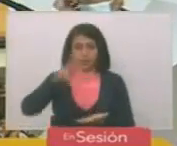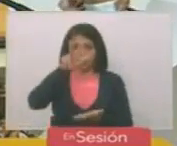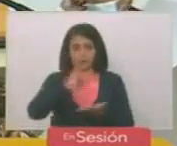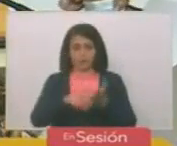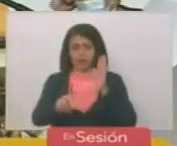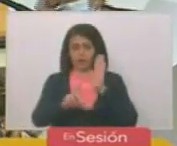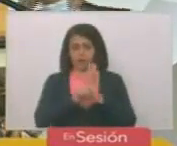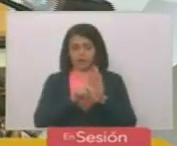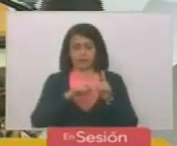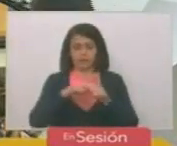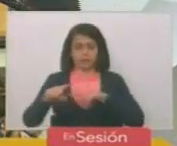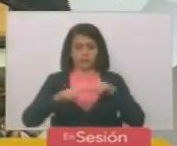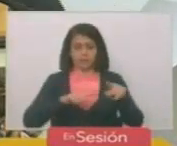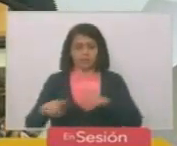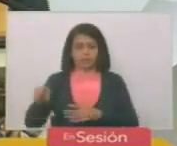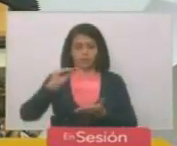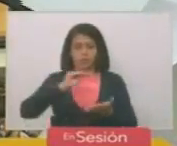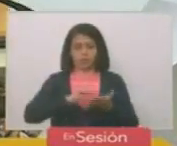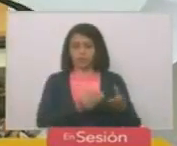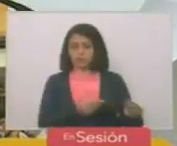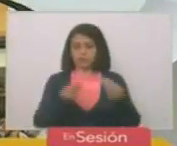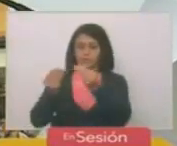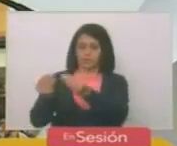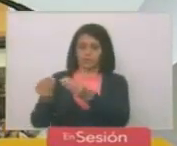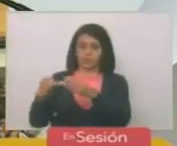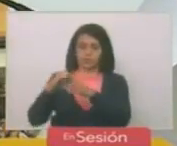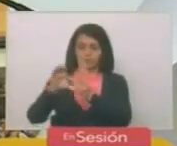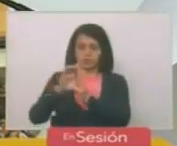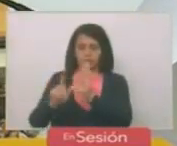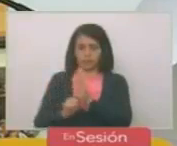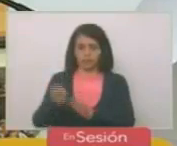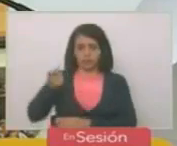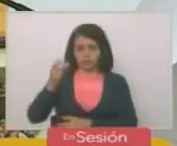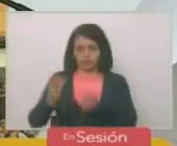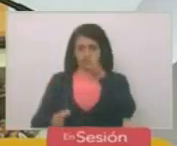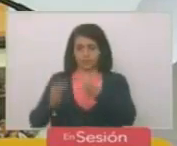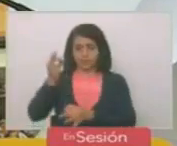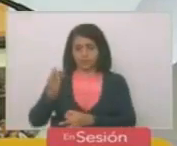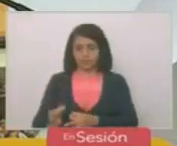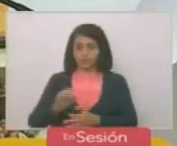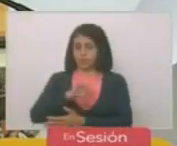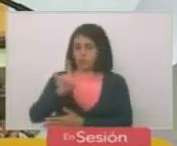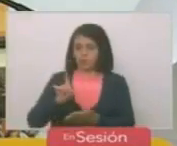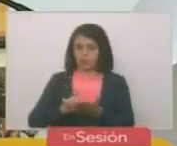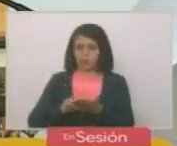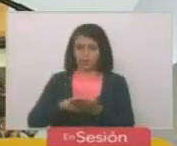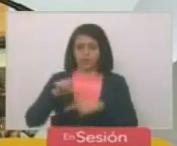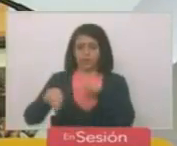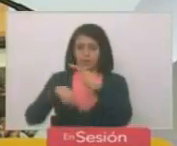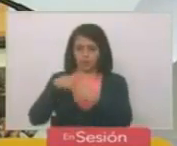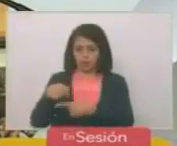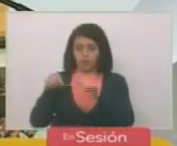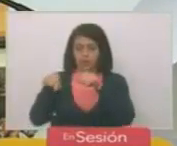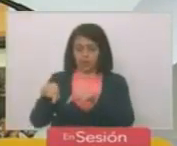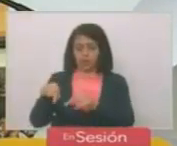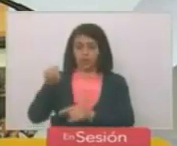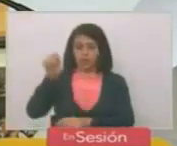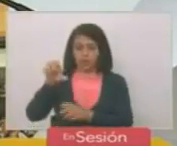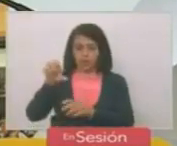ley y ordenó remitirla a la Sala Constitucional del Tribunal Supremo de Justicia a los efectos